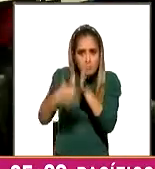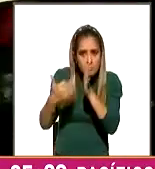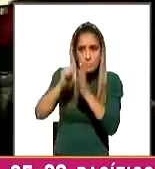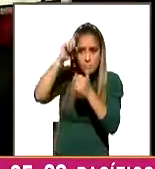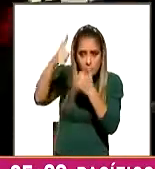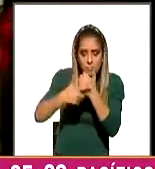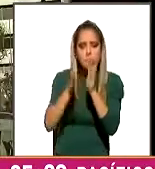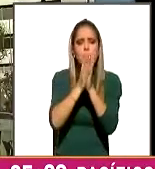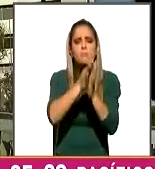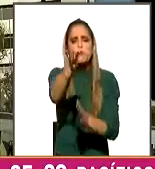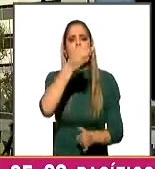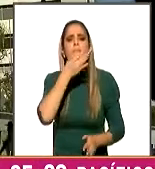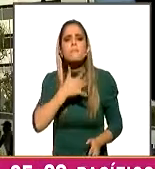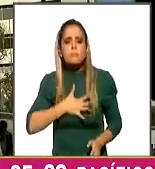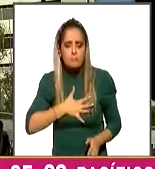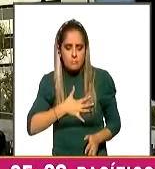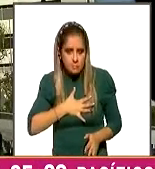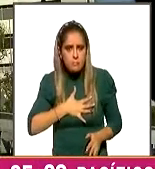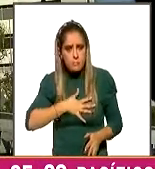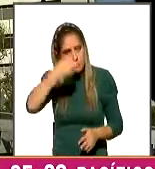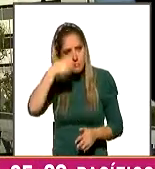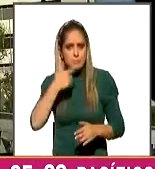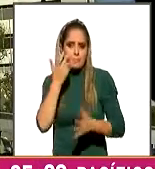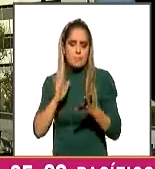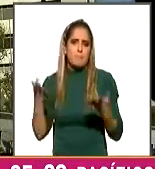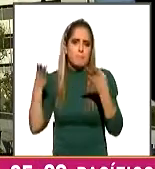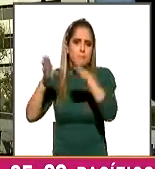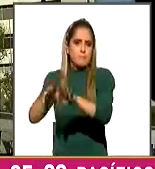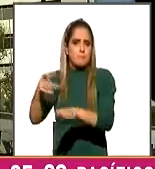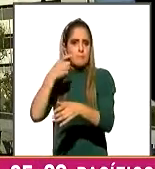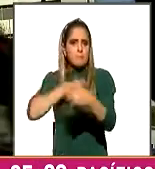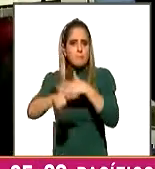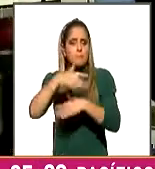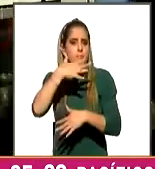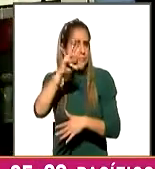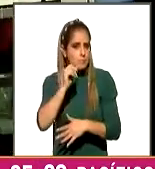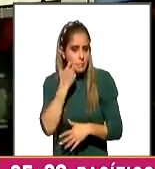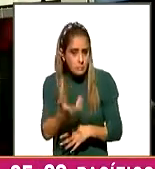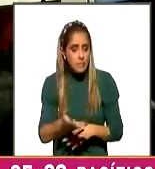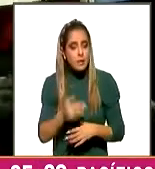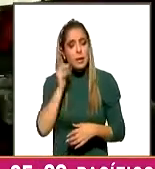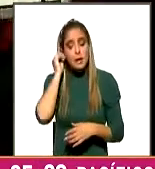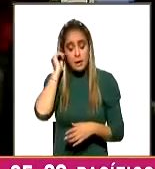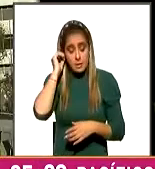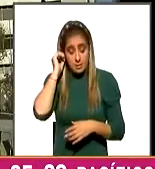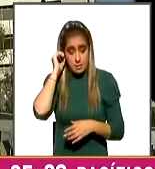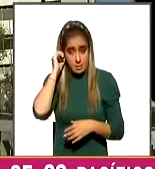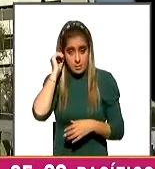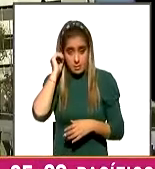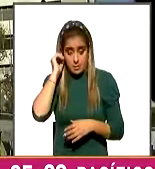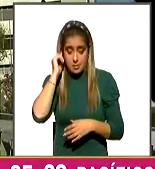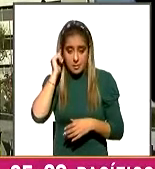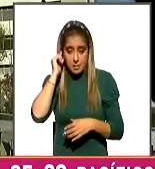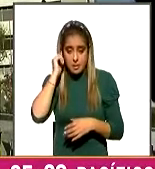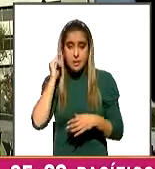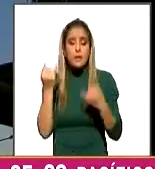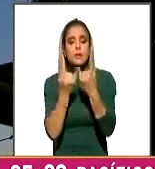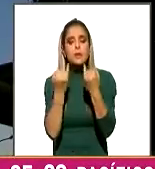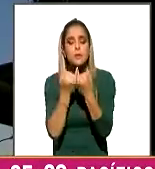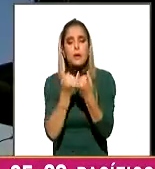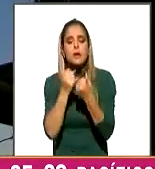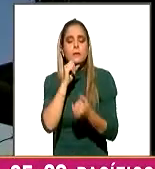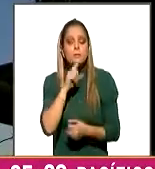nos van a permitir que nuestras farmacias tengan un control mejor para que no haya corrupción, porque efectivamente sigue habiendo corrupción y